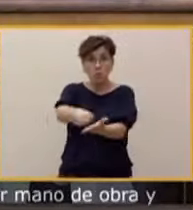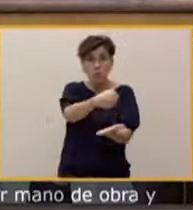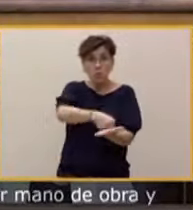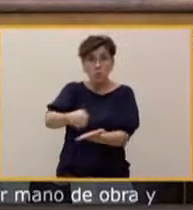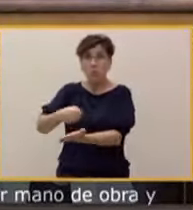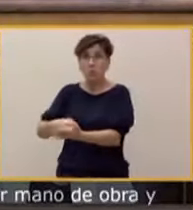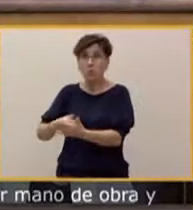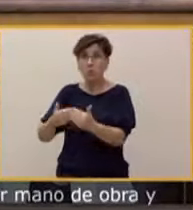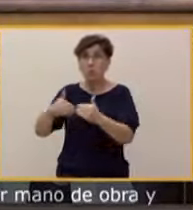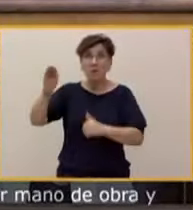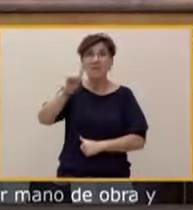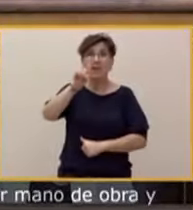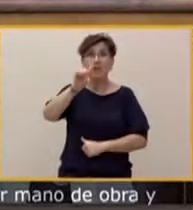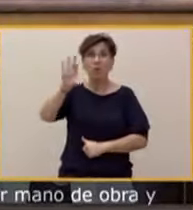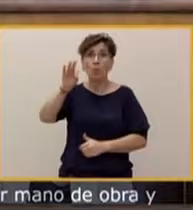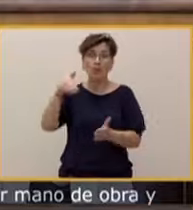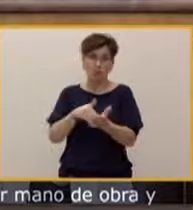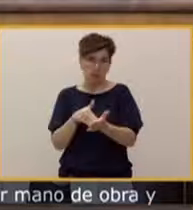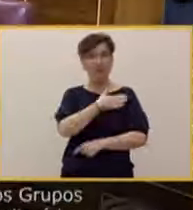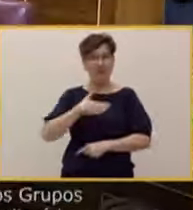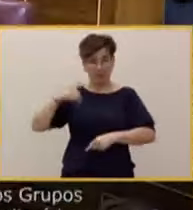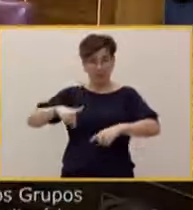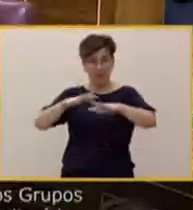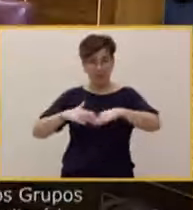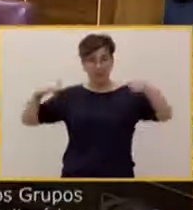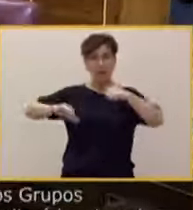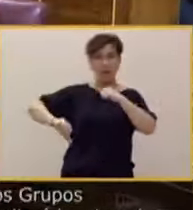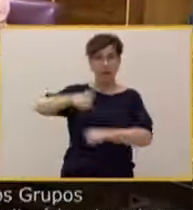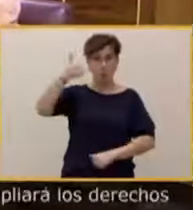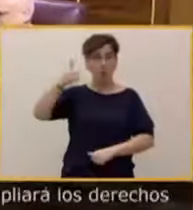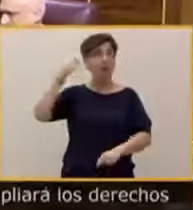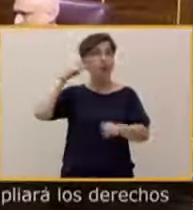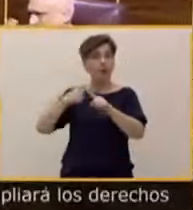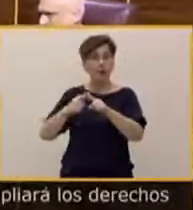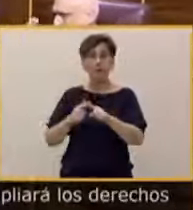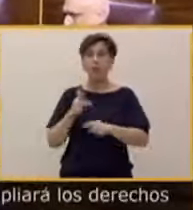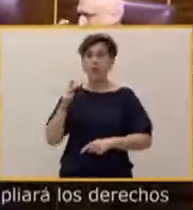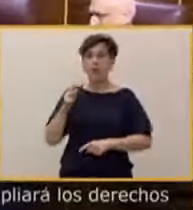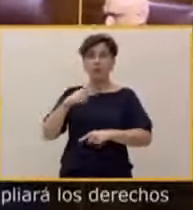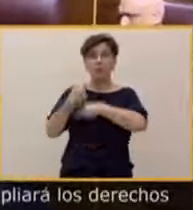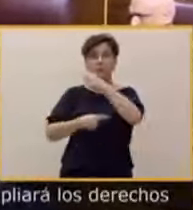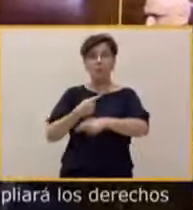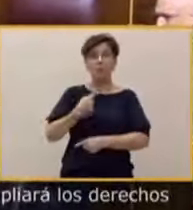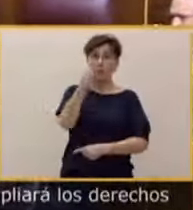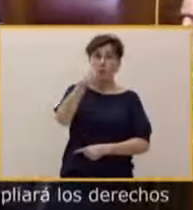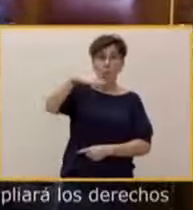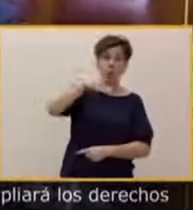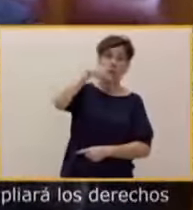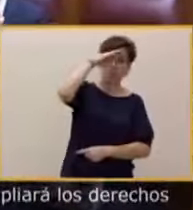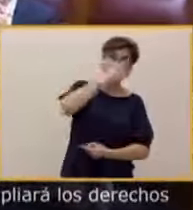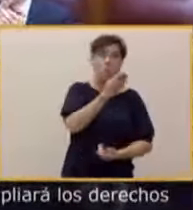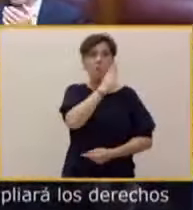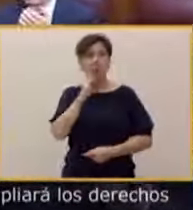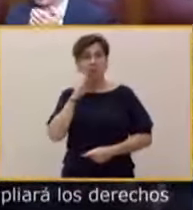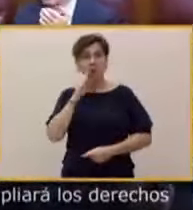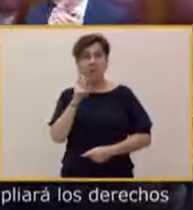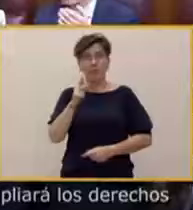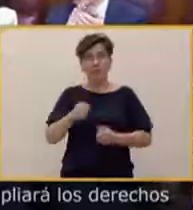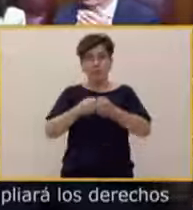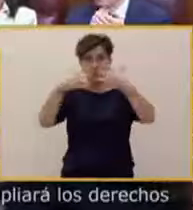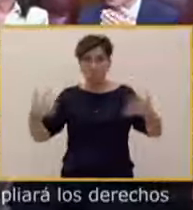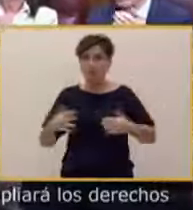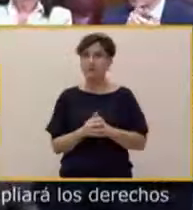O sea, si en vez de viajar en Puma, en Pama o en avión especial, ir a un hotel de 5 estrellas y que te rasquen la melena,